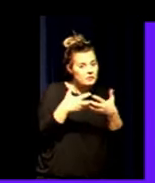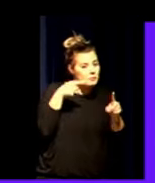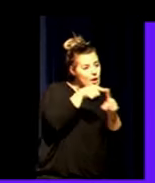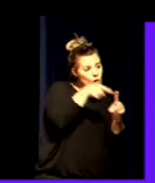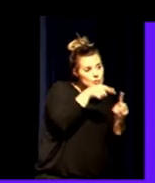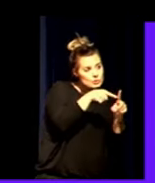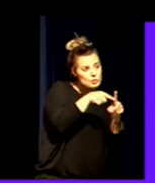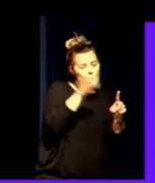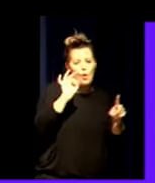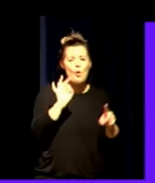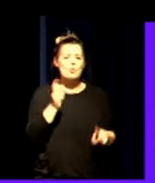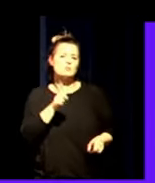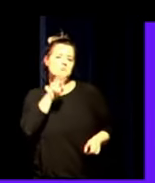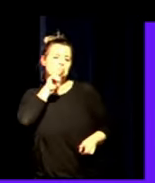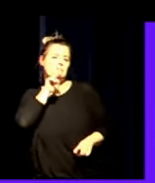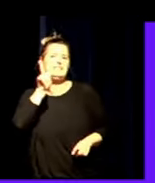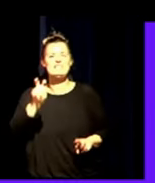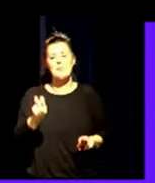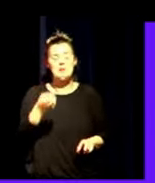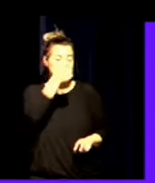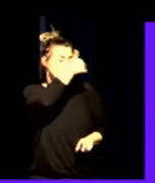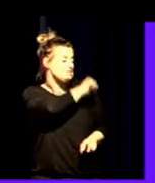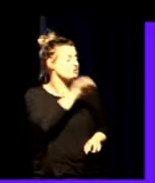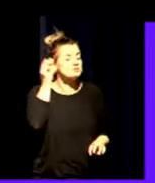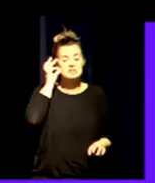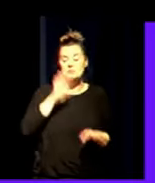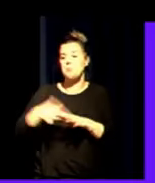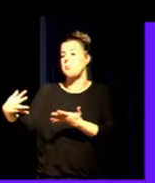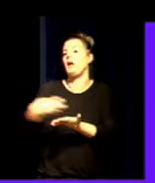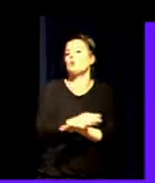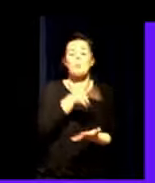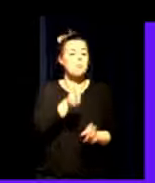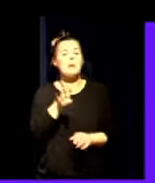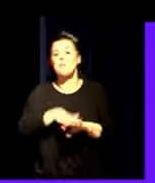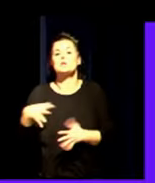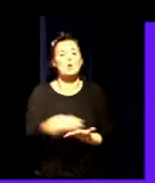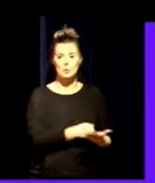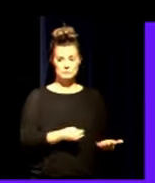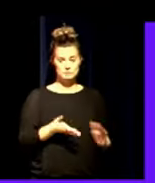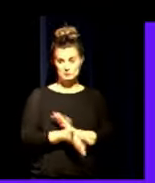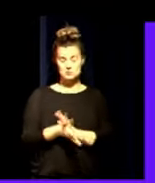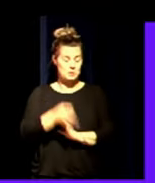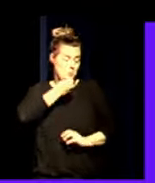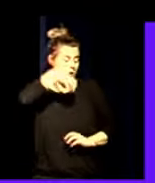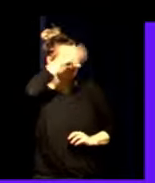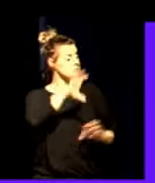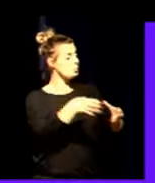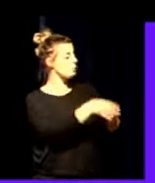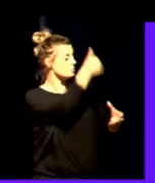O vamos a dar simplemente, vamos a tener chicos para todo y chicas para todo. En el sentido de que, bueno, tenemos un grupo de chicos y